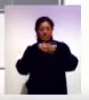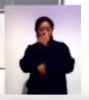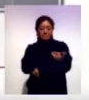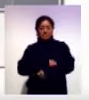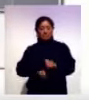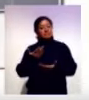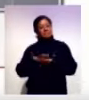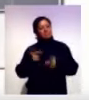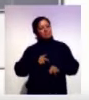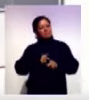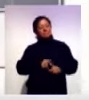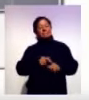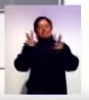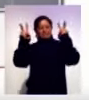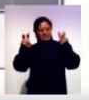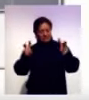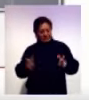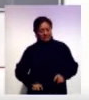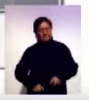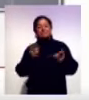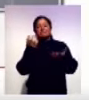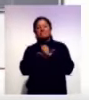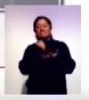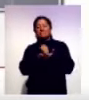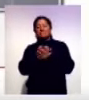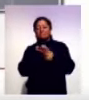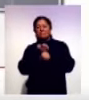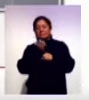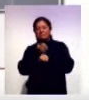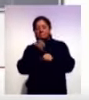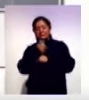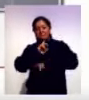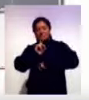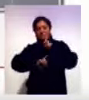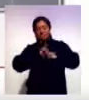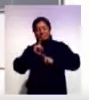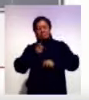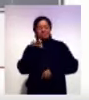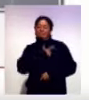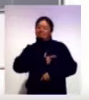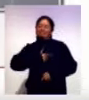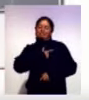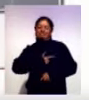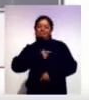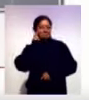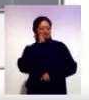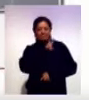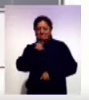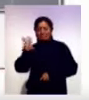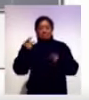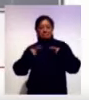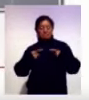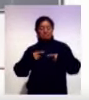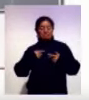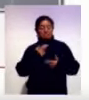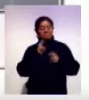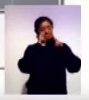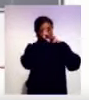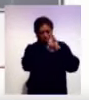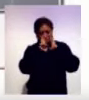vamos a continuar con todo este tema del Premio Estatal del Deporte, que la verdad, pues, que da mucho gusto ver a este tipo de personajes reconocidos